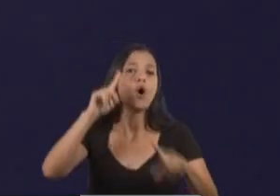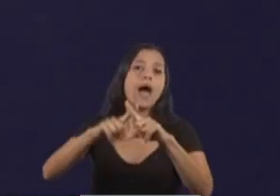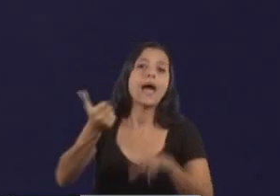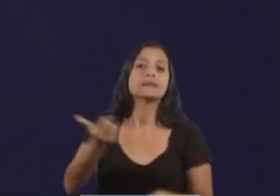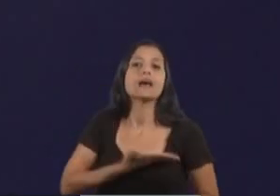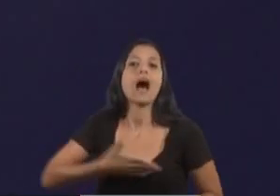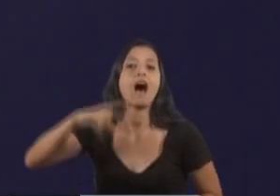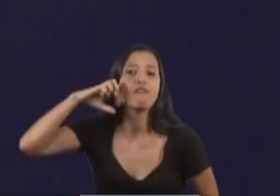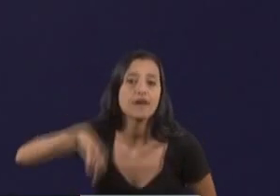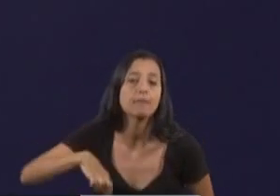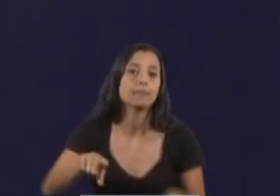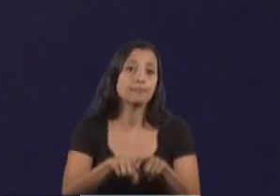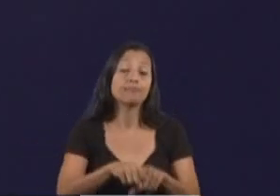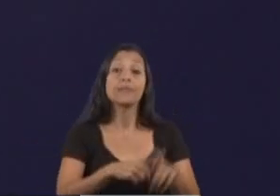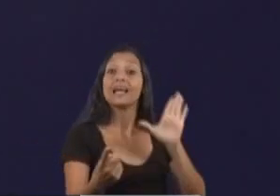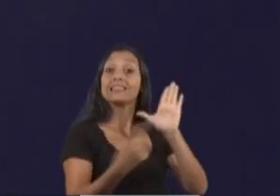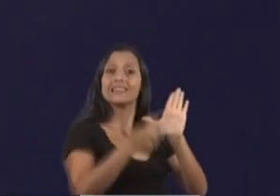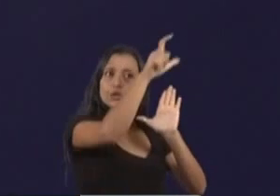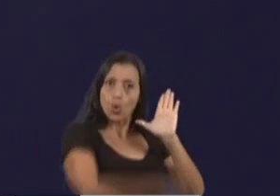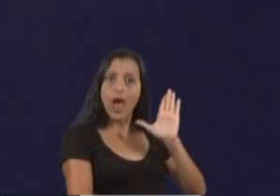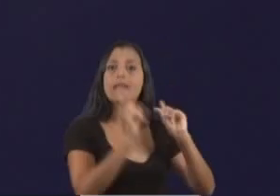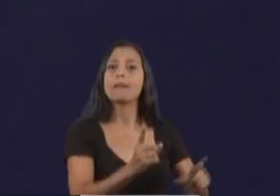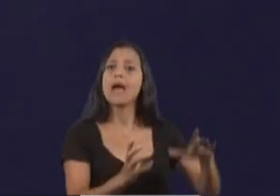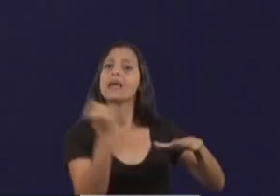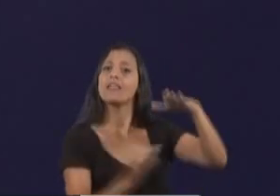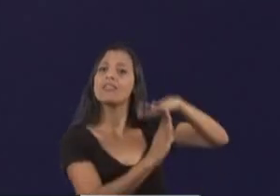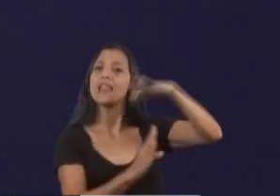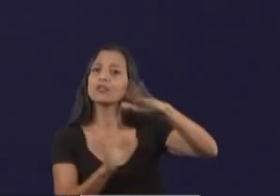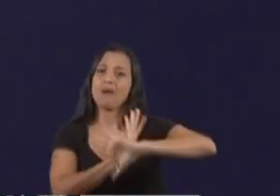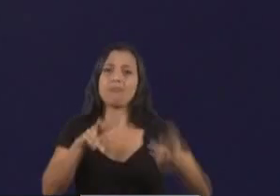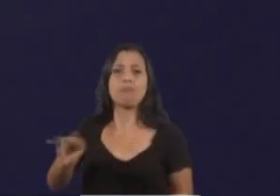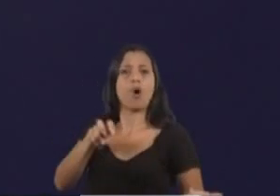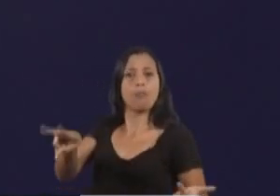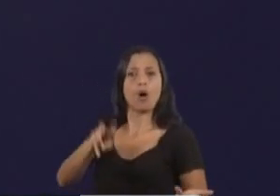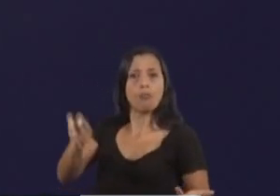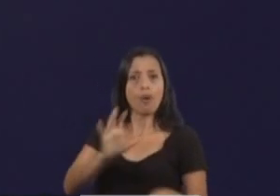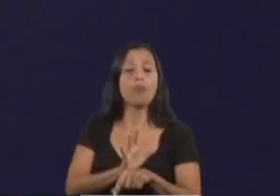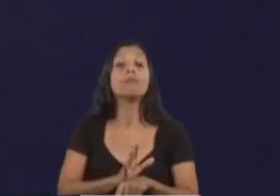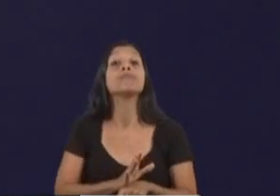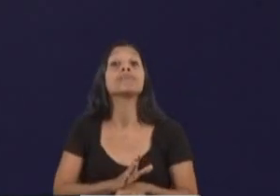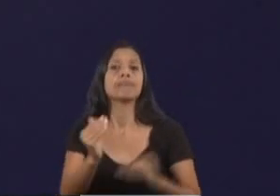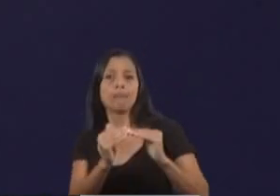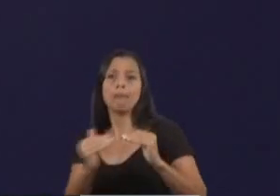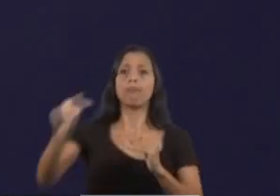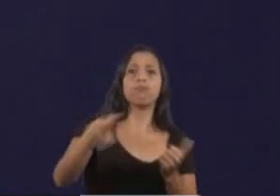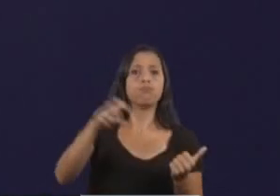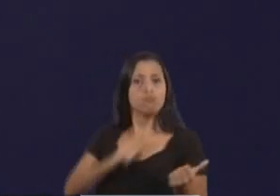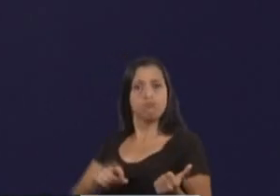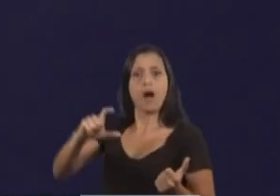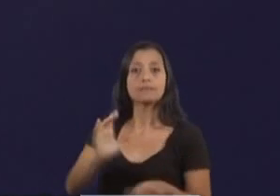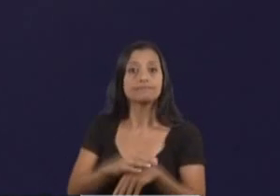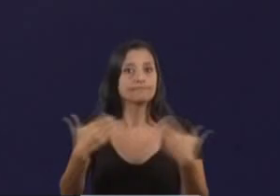AFIP, el titular de la cartera y sus directores dejaran de cobrar la llamada cuenta de jerarquización, por lo que el